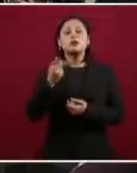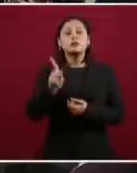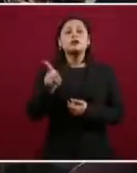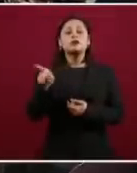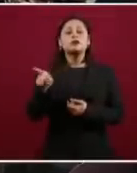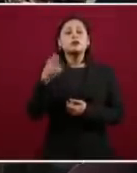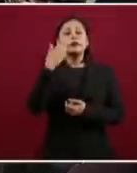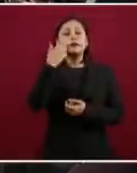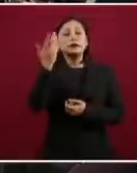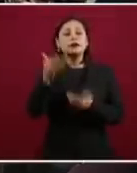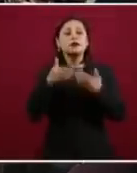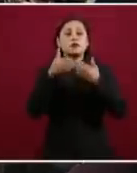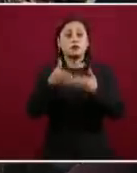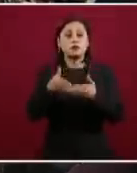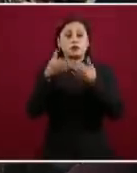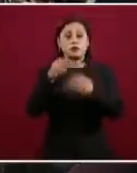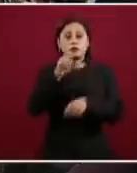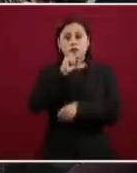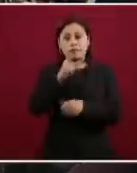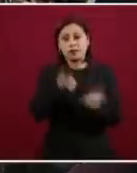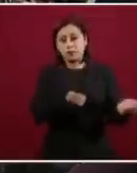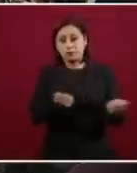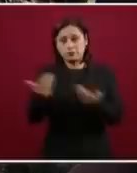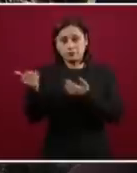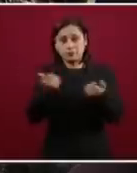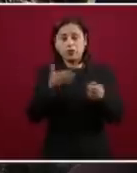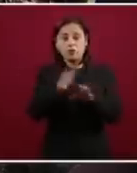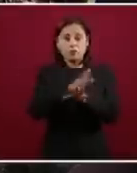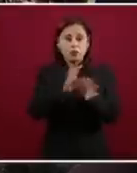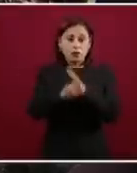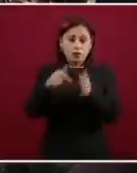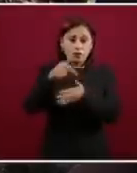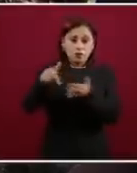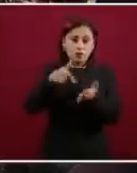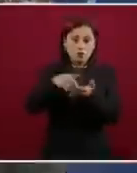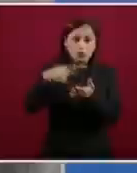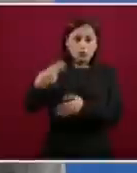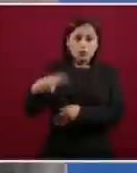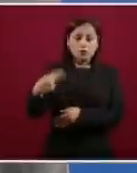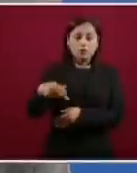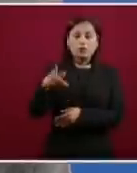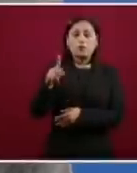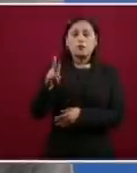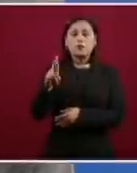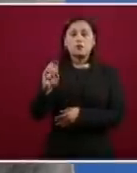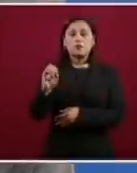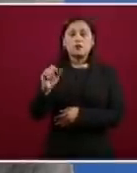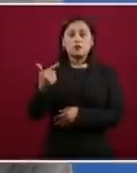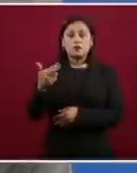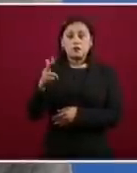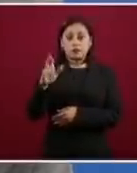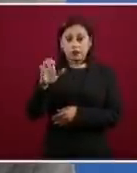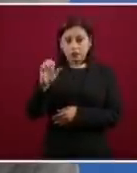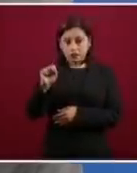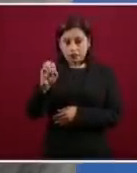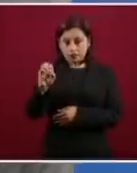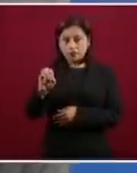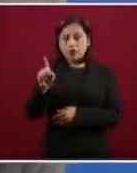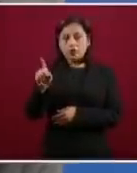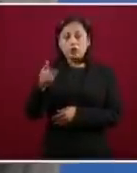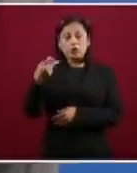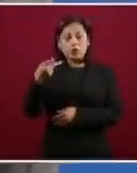también los puertos. El caso de Progreso, Pero eso no lo estamos